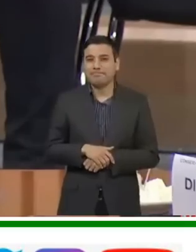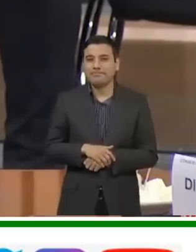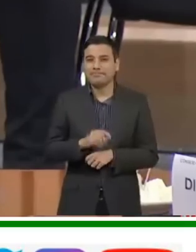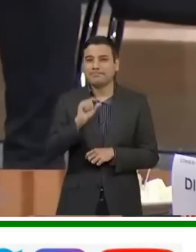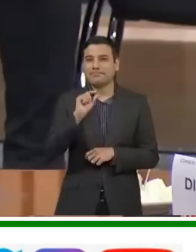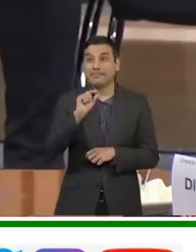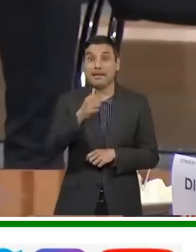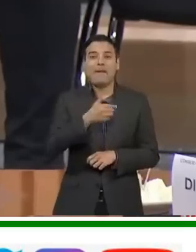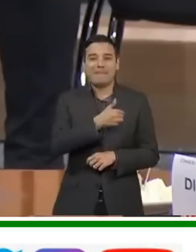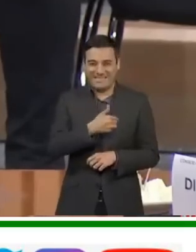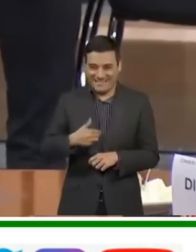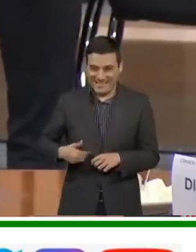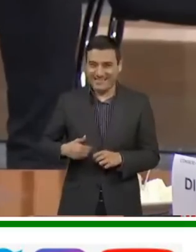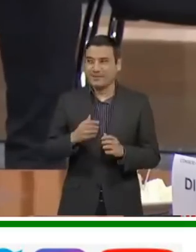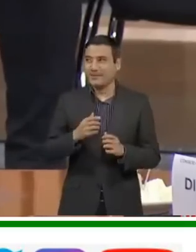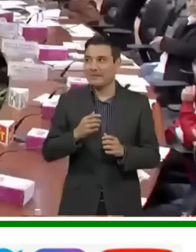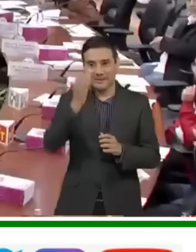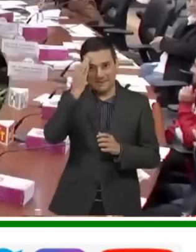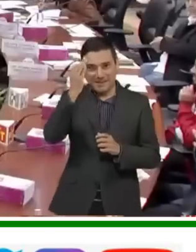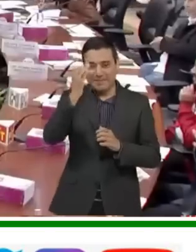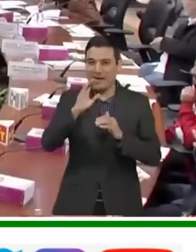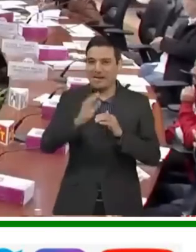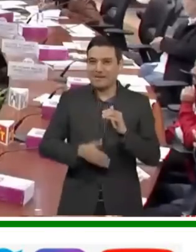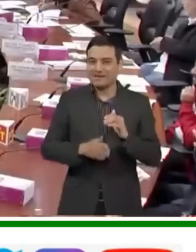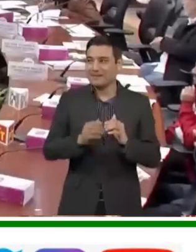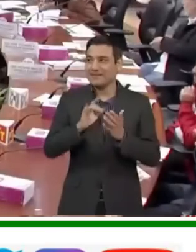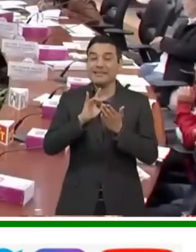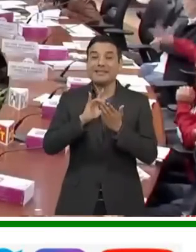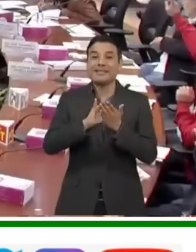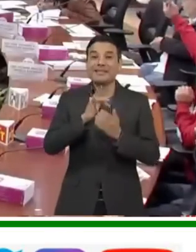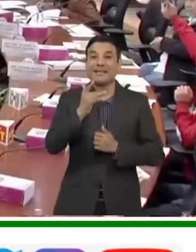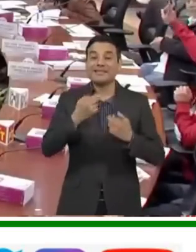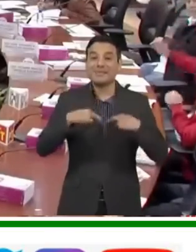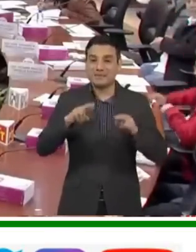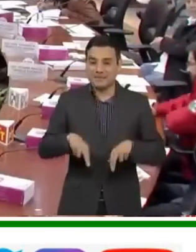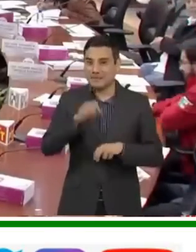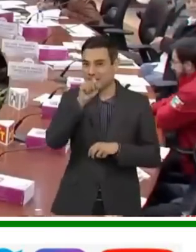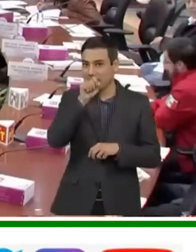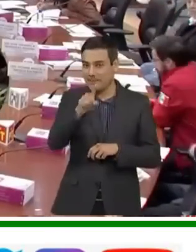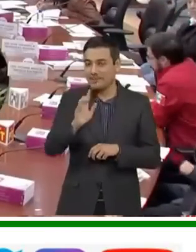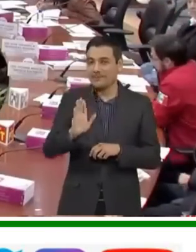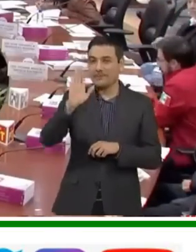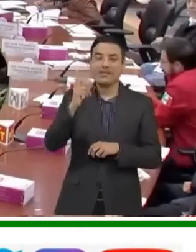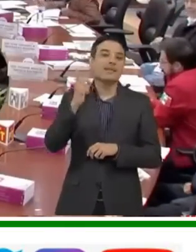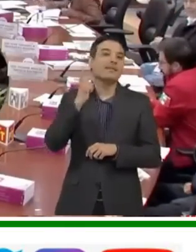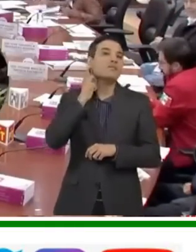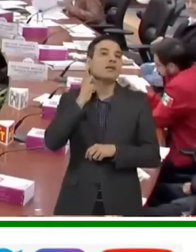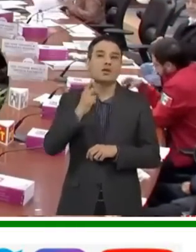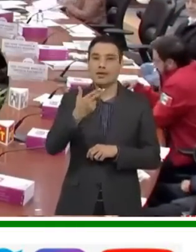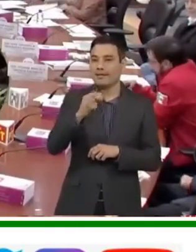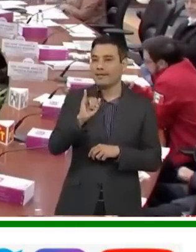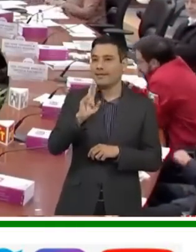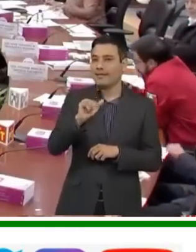recurra a la presidenta, muchas gracias. Ya estamos en tiempo. Muchísimas gracias a usted, señor representante. También hará uso de la voz del diputado Irán Hernández.